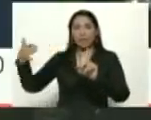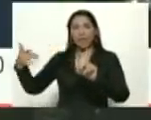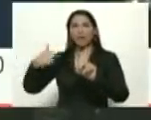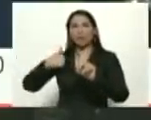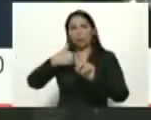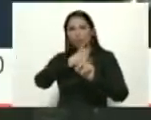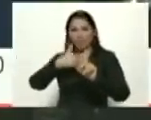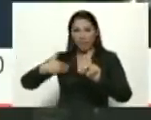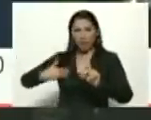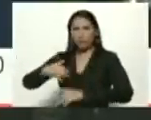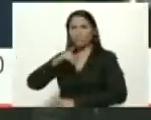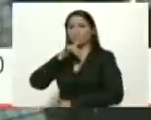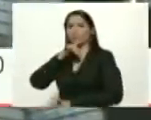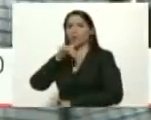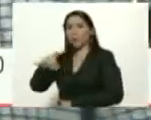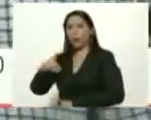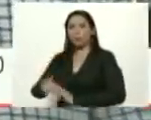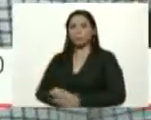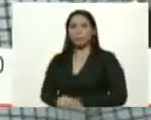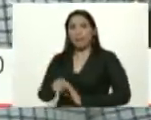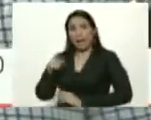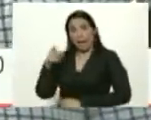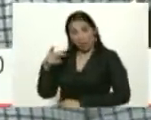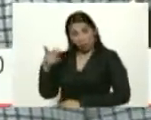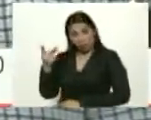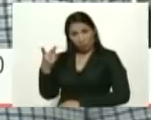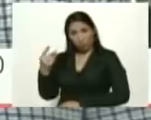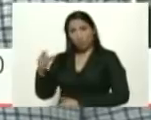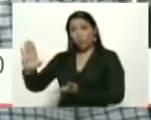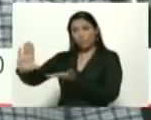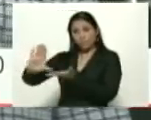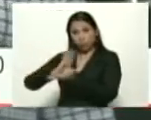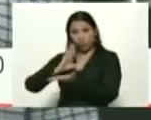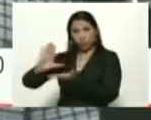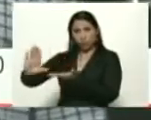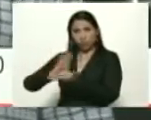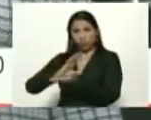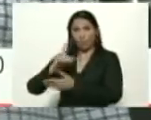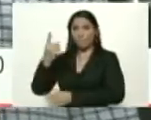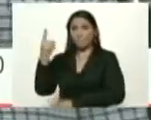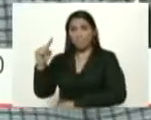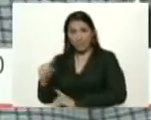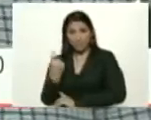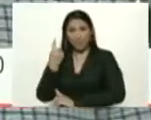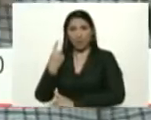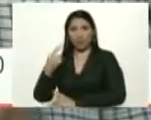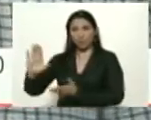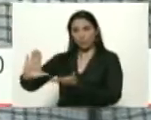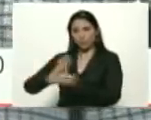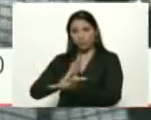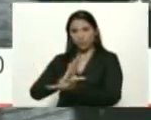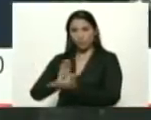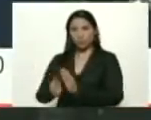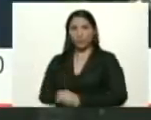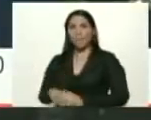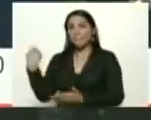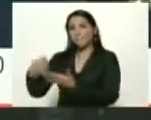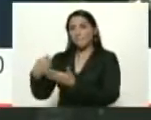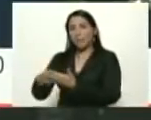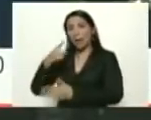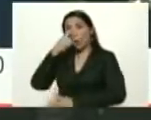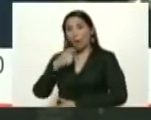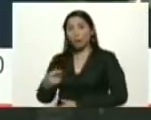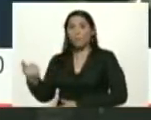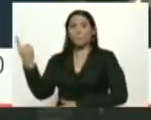también informar que este es nuestro segundo financiamiento, porque el primer financiamiento fue el fideicomiso del año pasado,